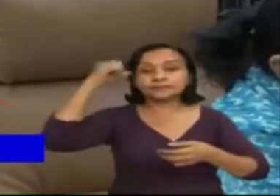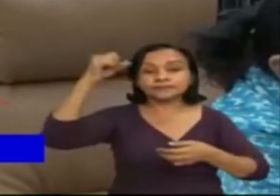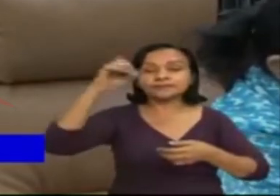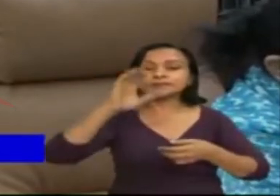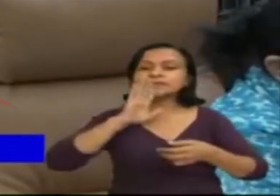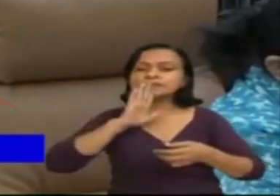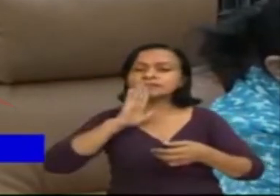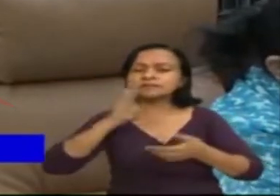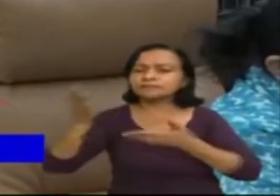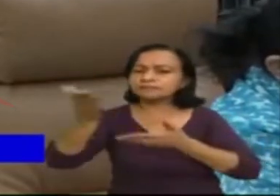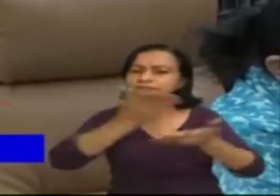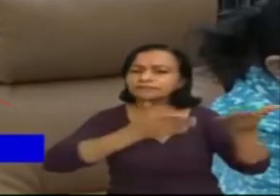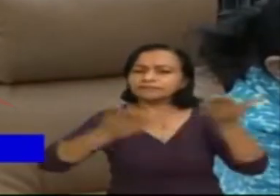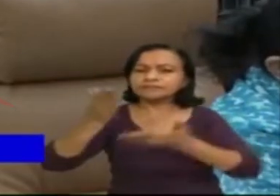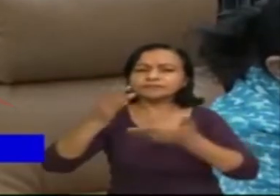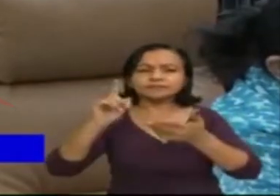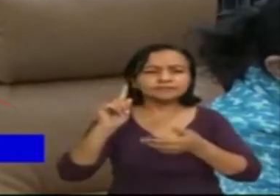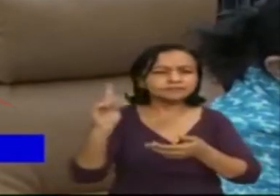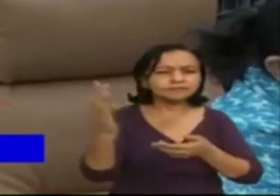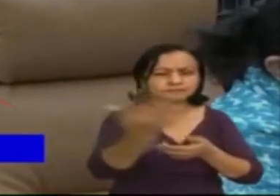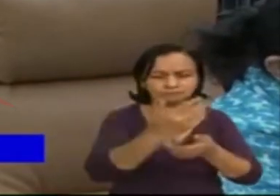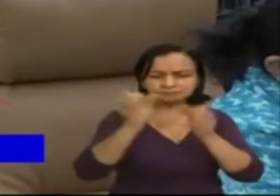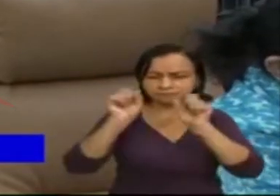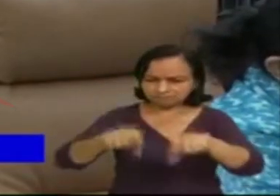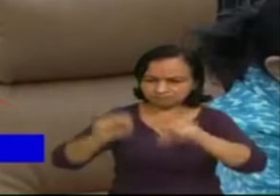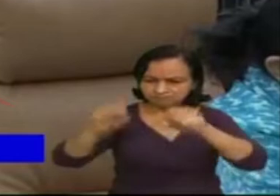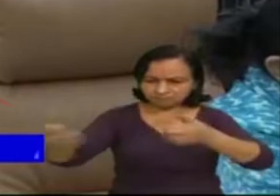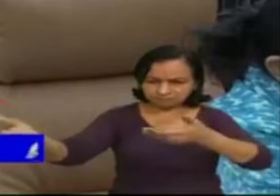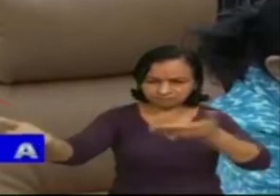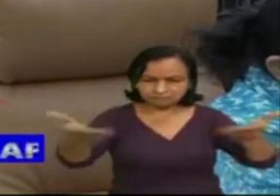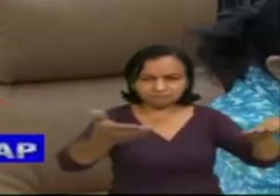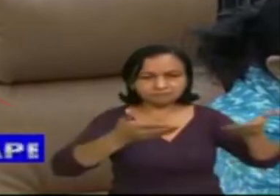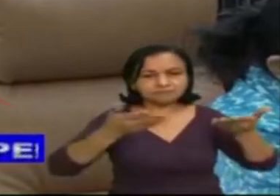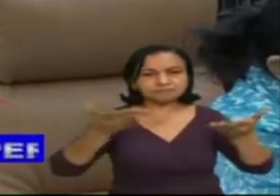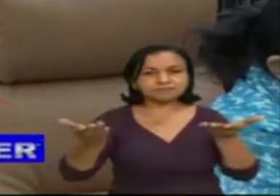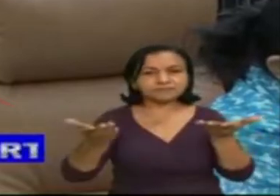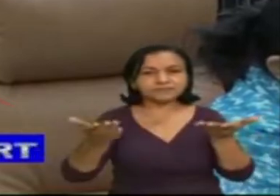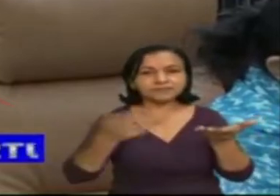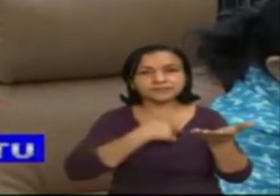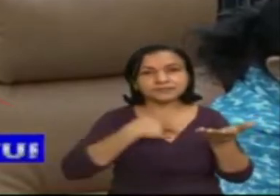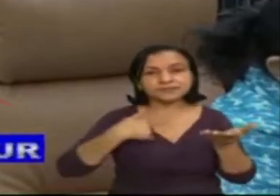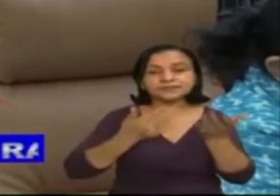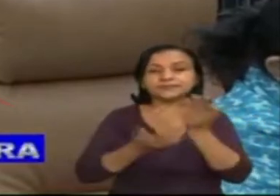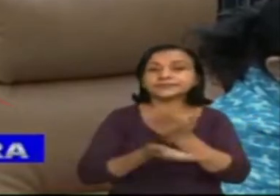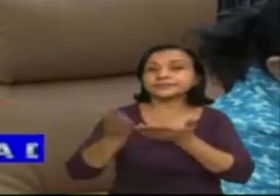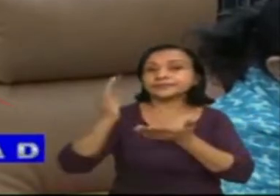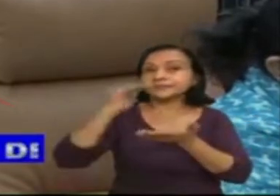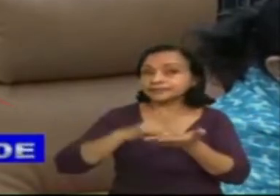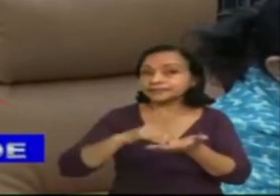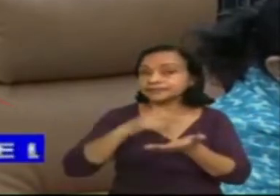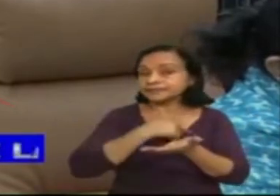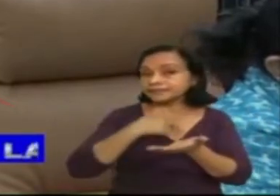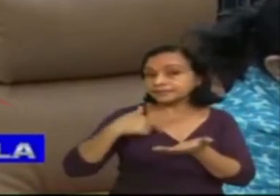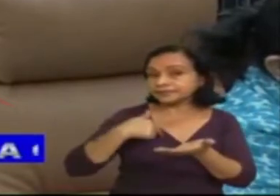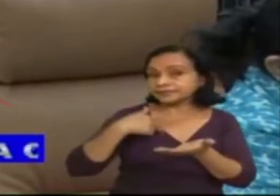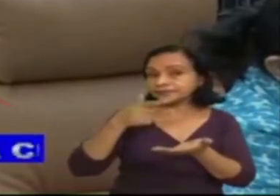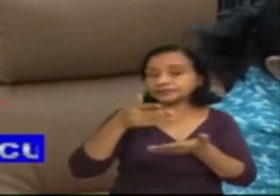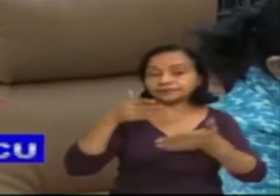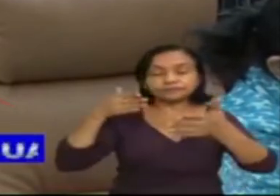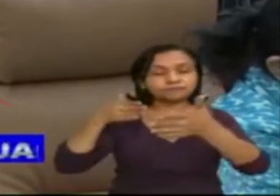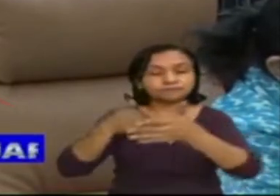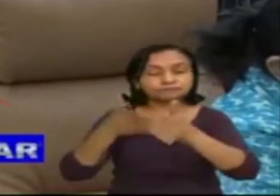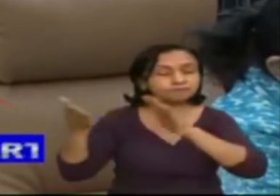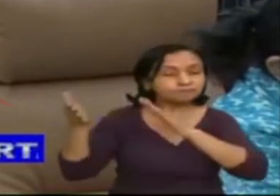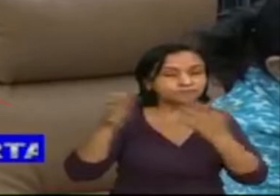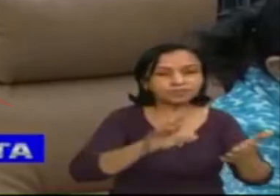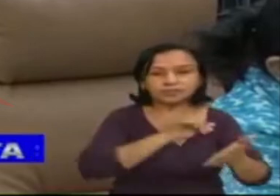diálogo nacional donde van a caber todos. Lo que no vamos a repetir son los tranques de la muerte.